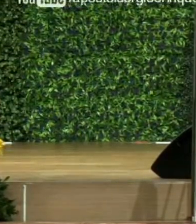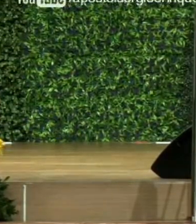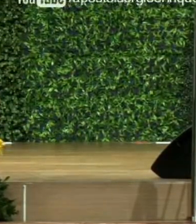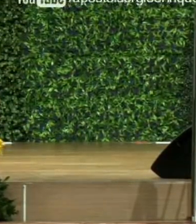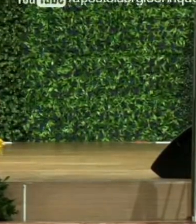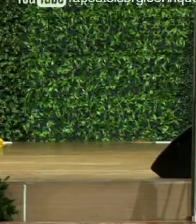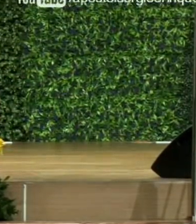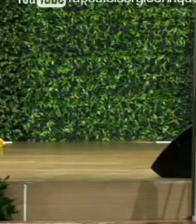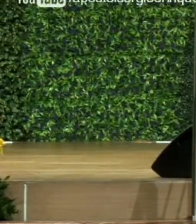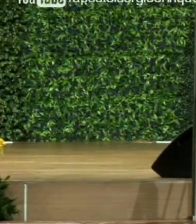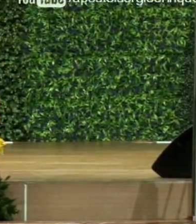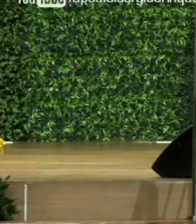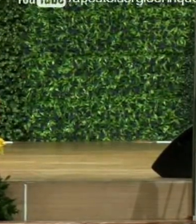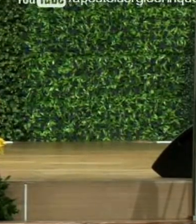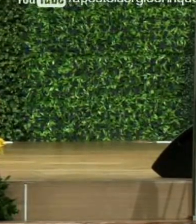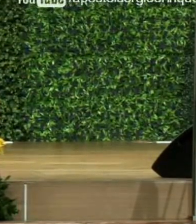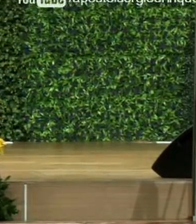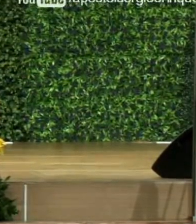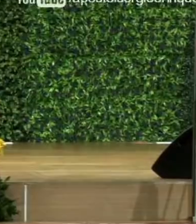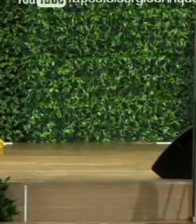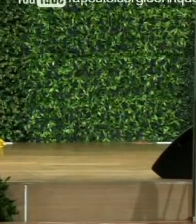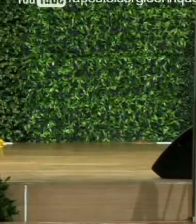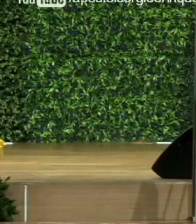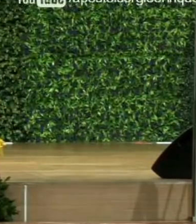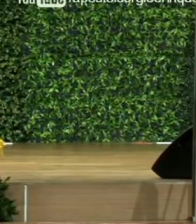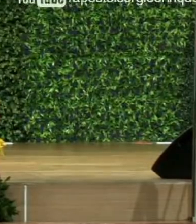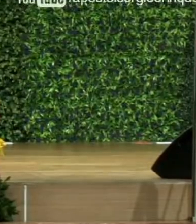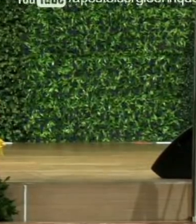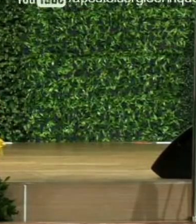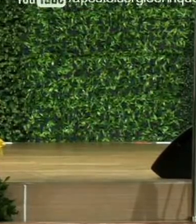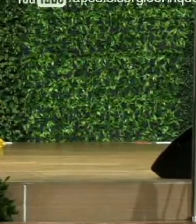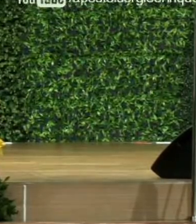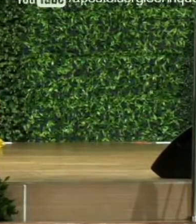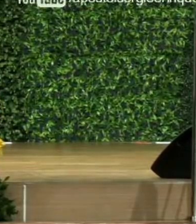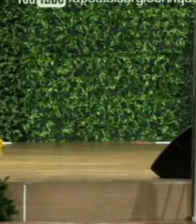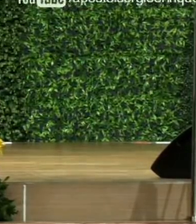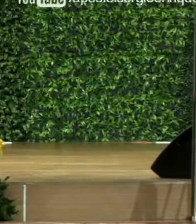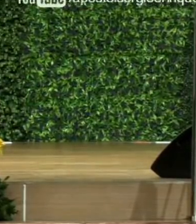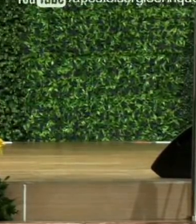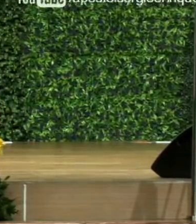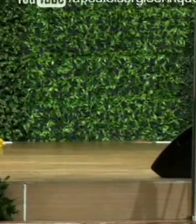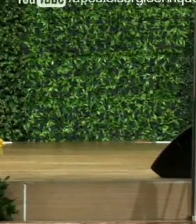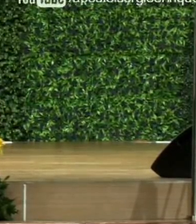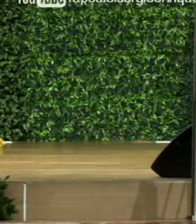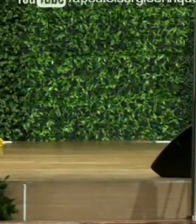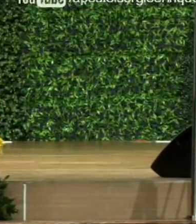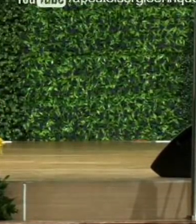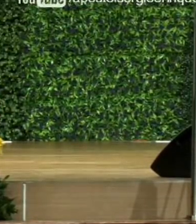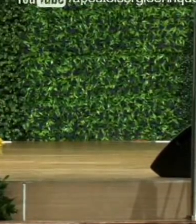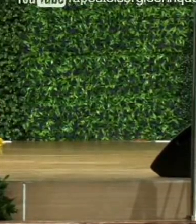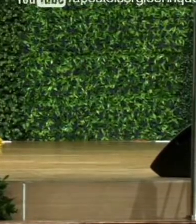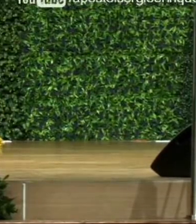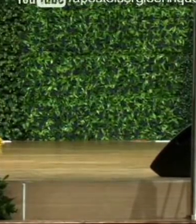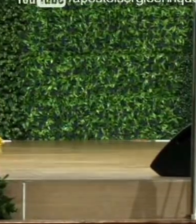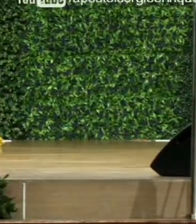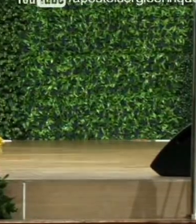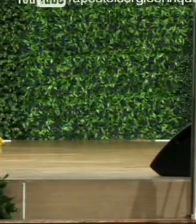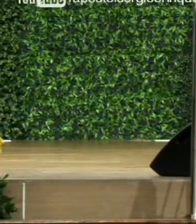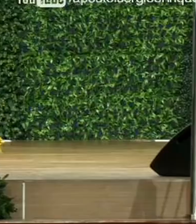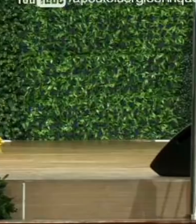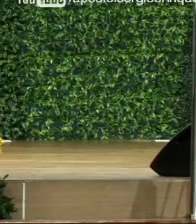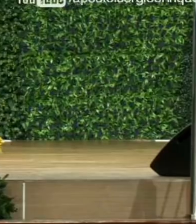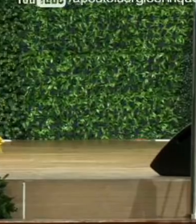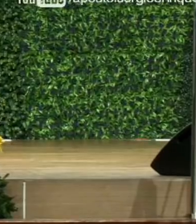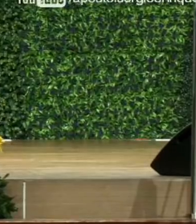y voy a procurar venir para conocerlos a todos. Que Dios los bendiga. Y me llamo Luis.